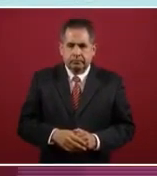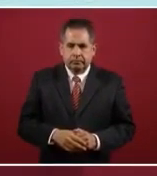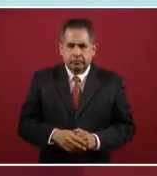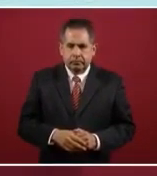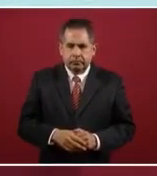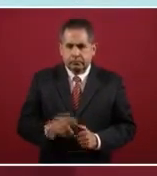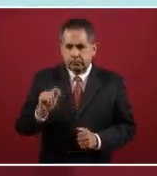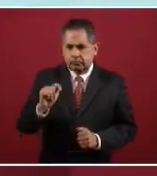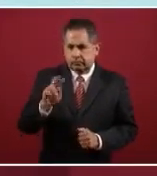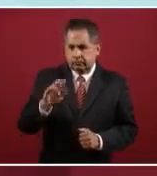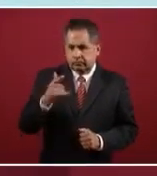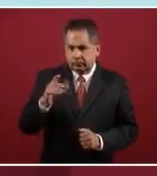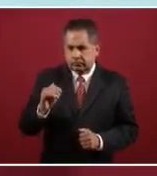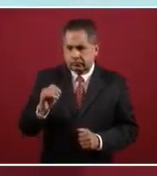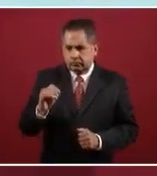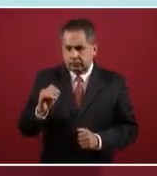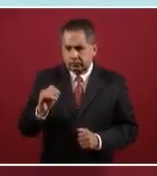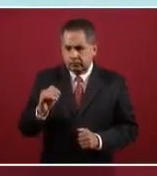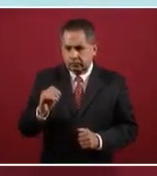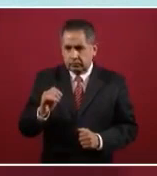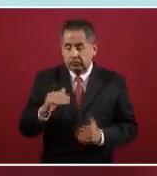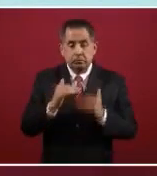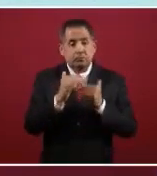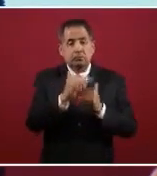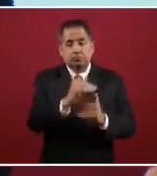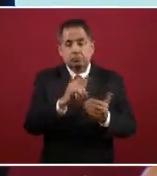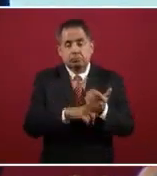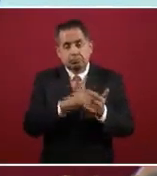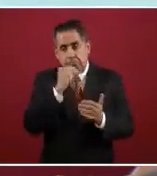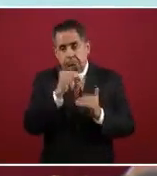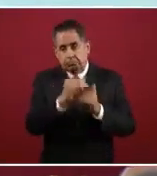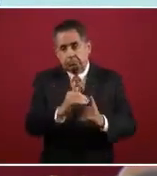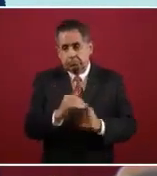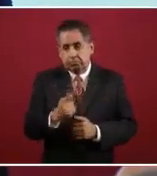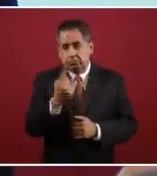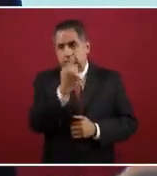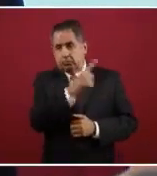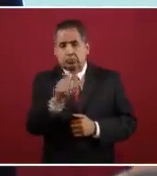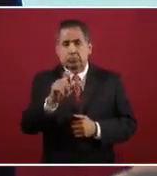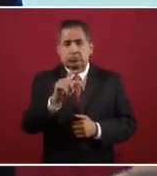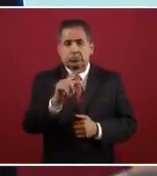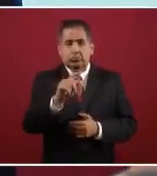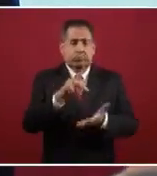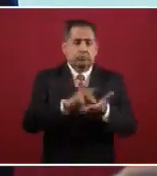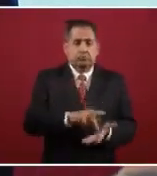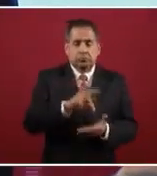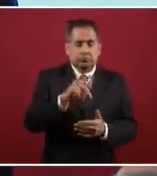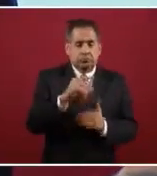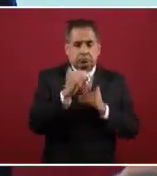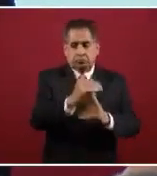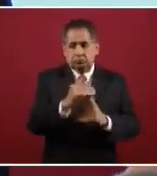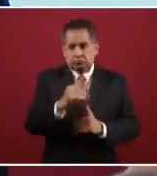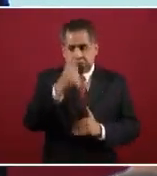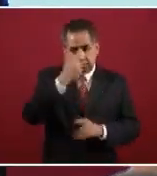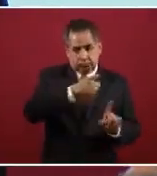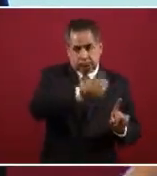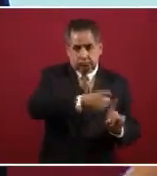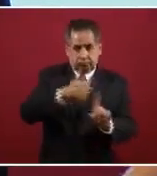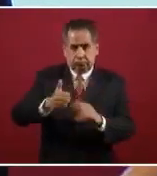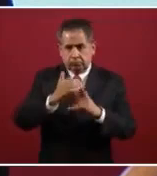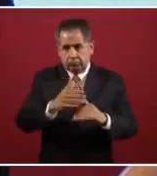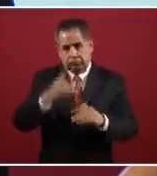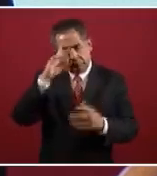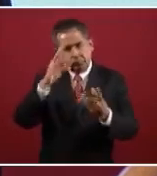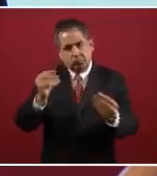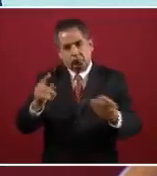El trigo, sí hay un límite, 100 toneladas por productor, pero es